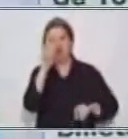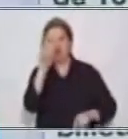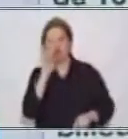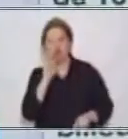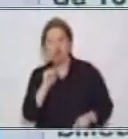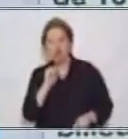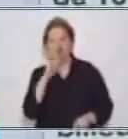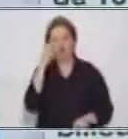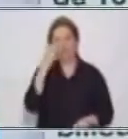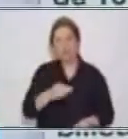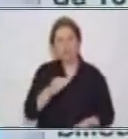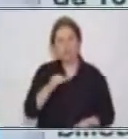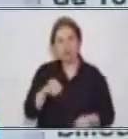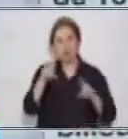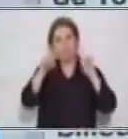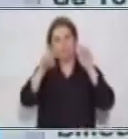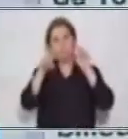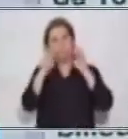2.25. Otra multiplicación.